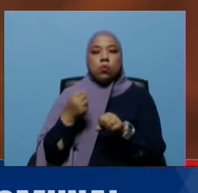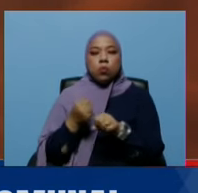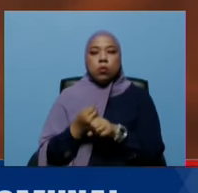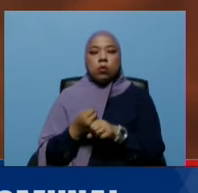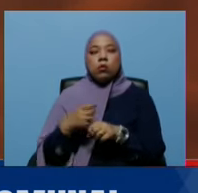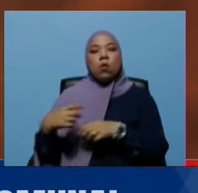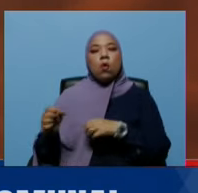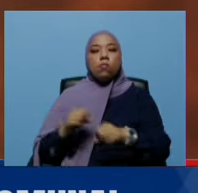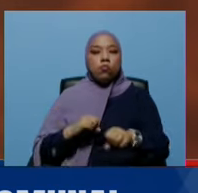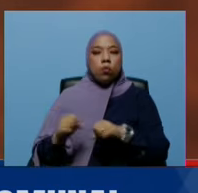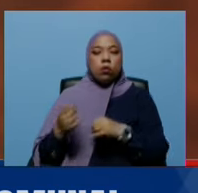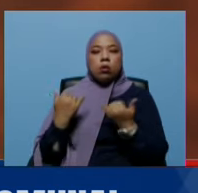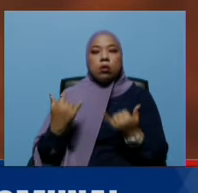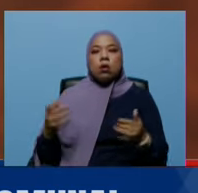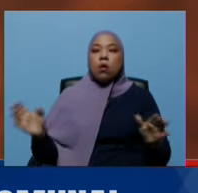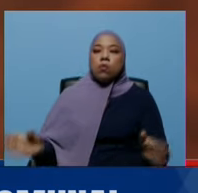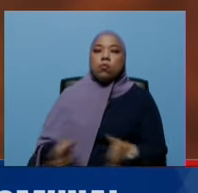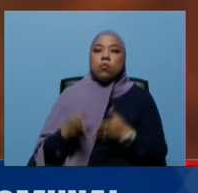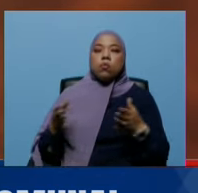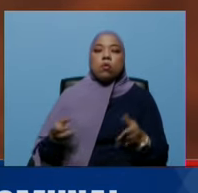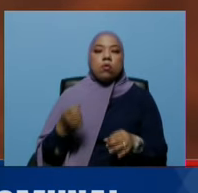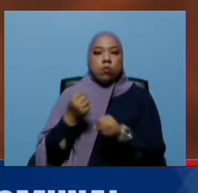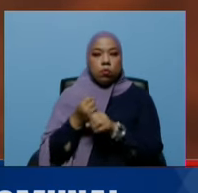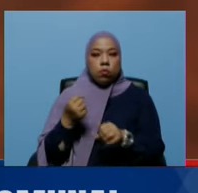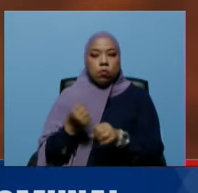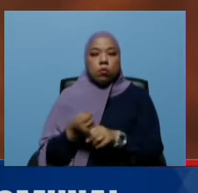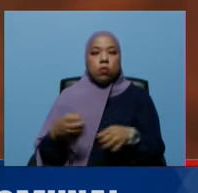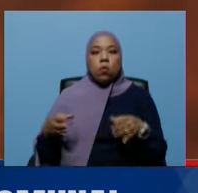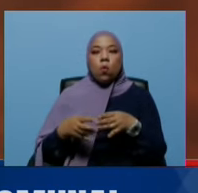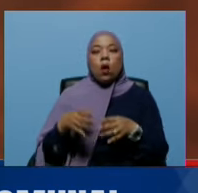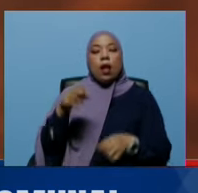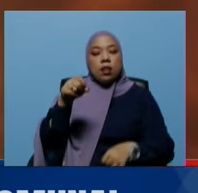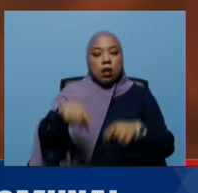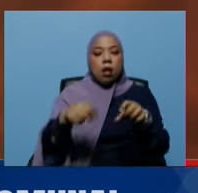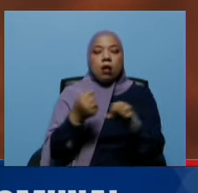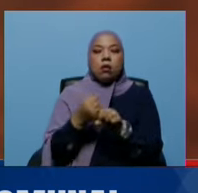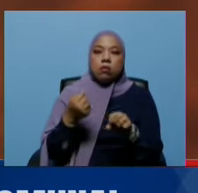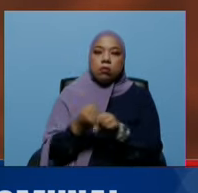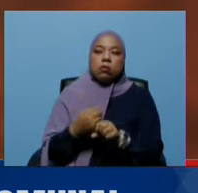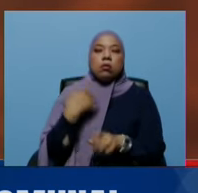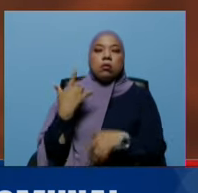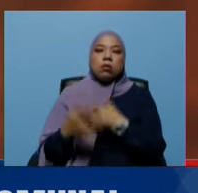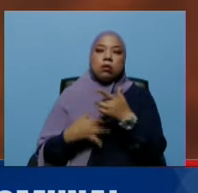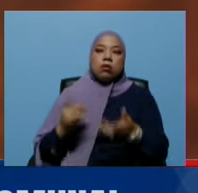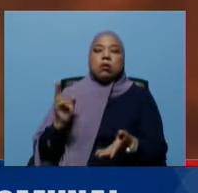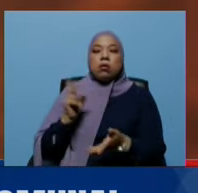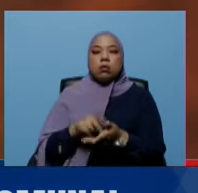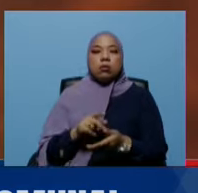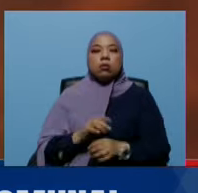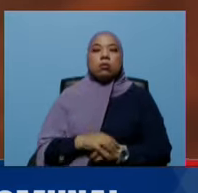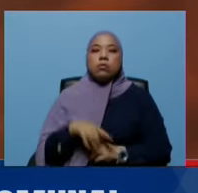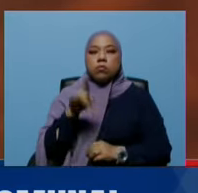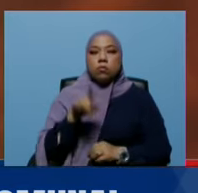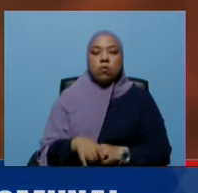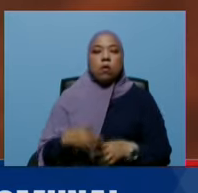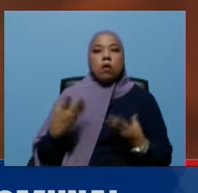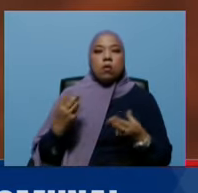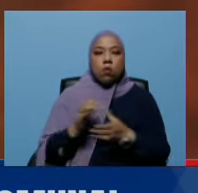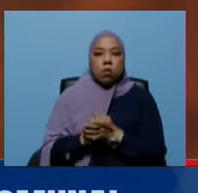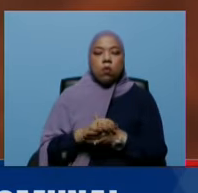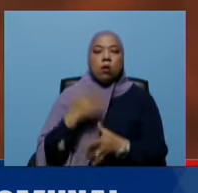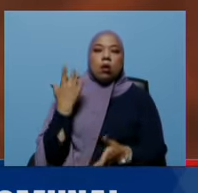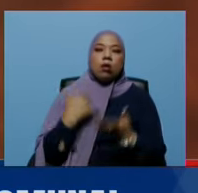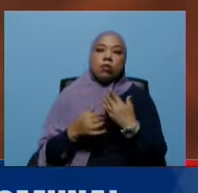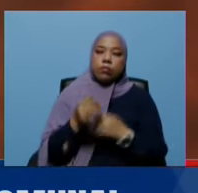el movimiento que promueve el CONUCO, la agroecología. Y estamos aquí, presidente, también están los compañeros de